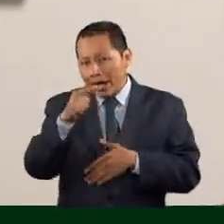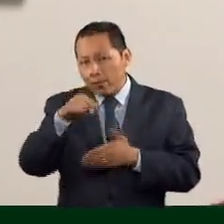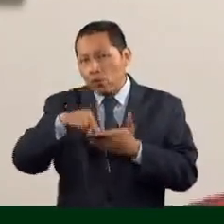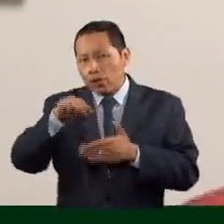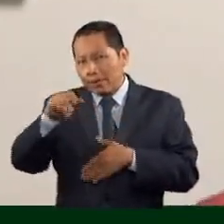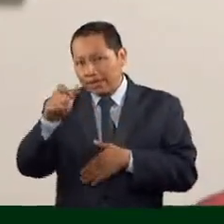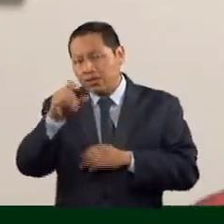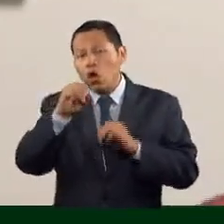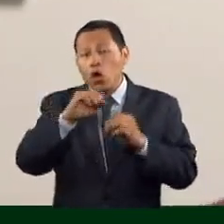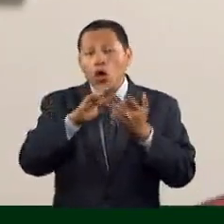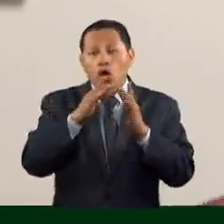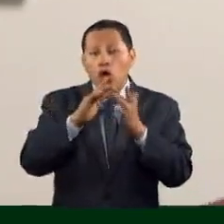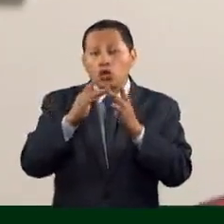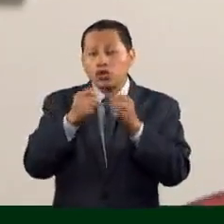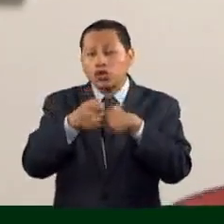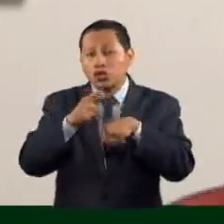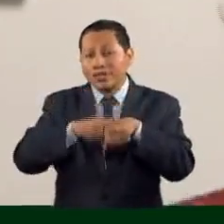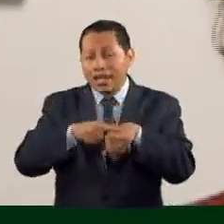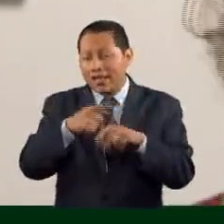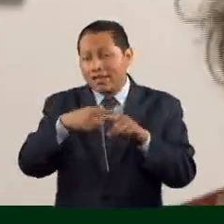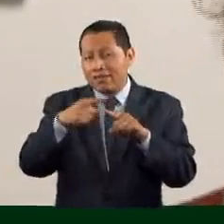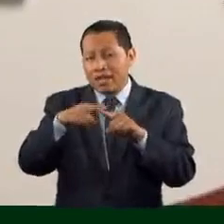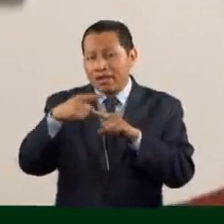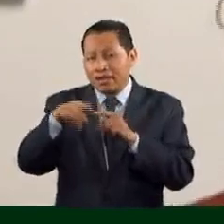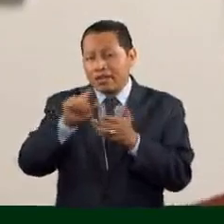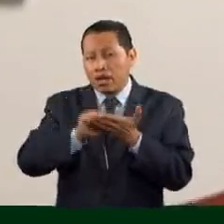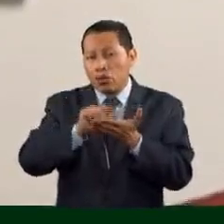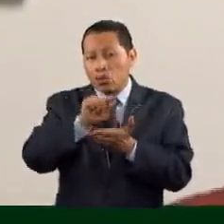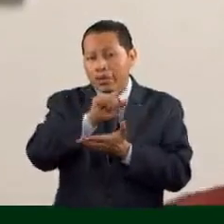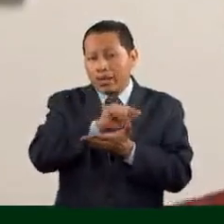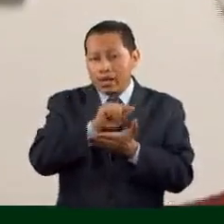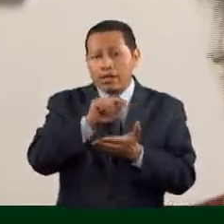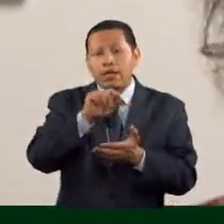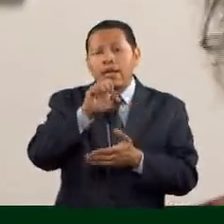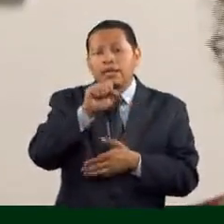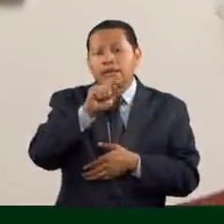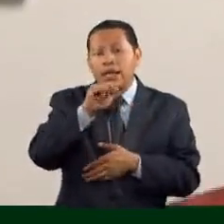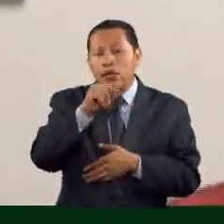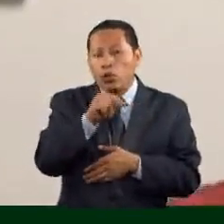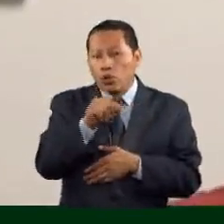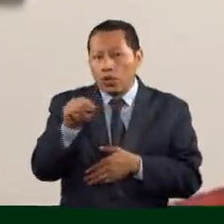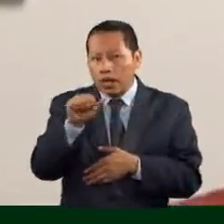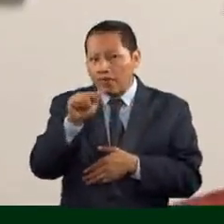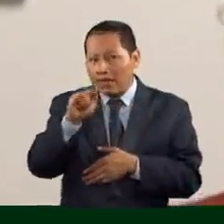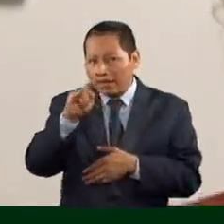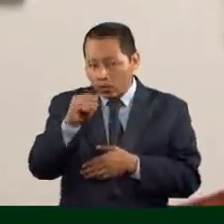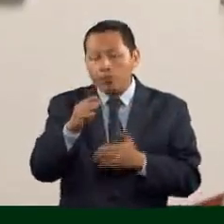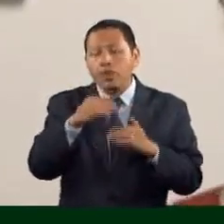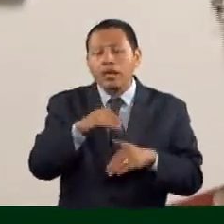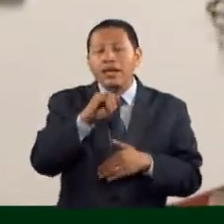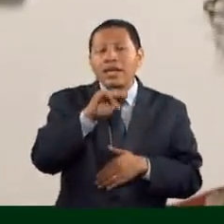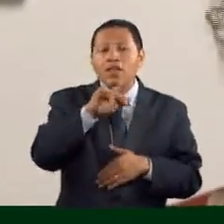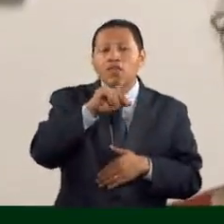infocdmx.org.mx, o en las redes sociales también, en Twitter, estado-abierto o infocdmx.